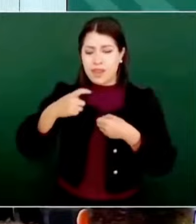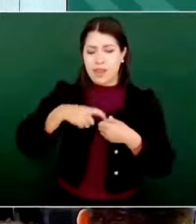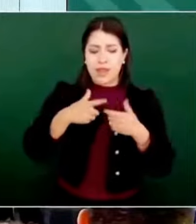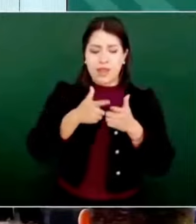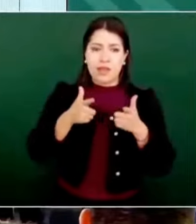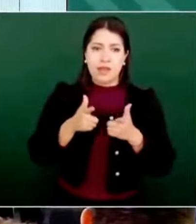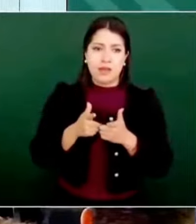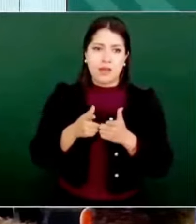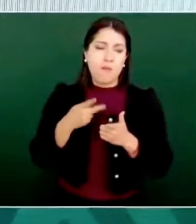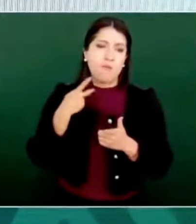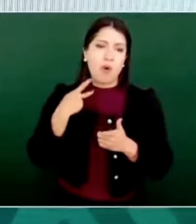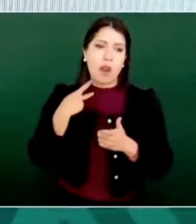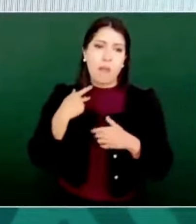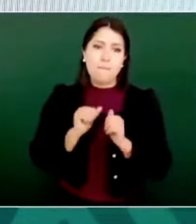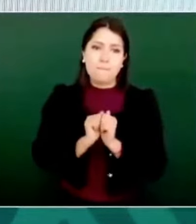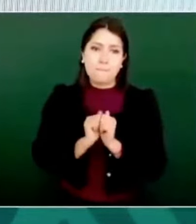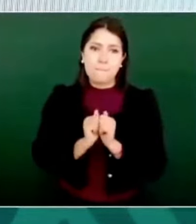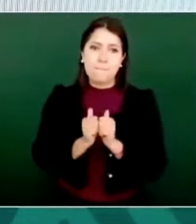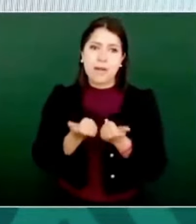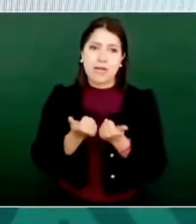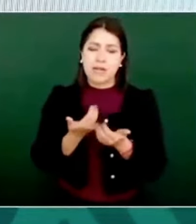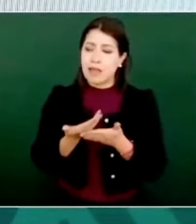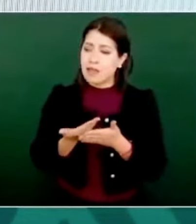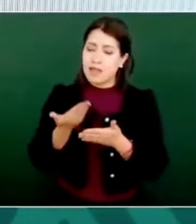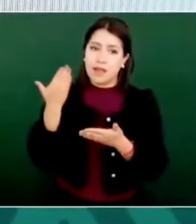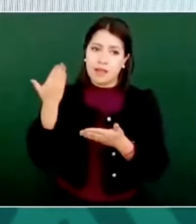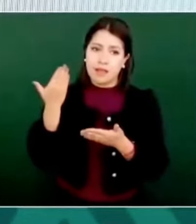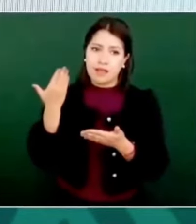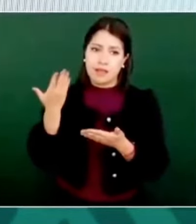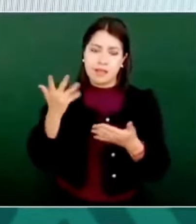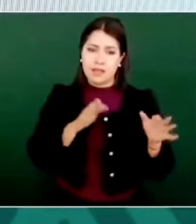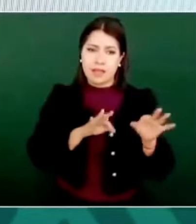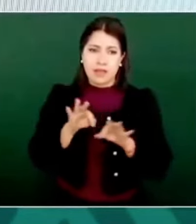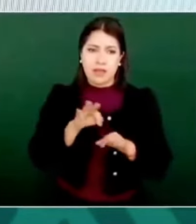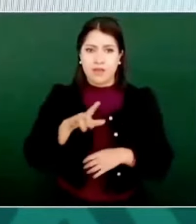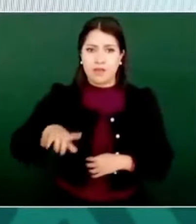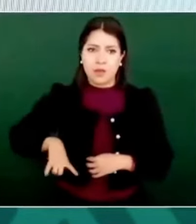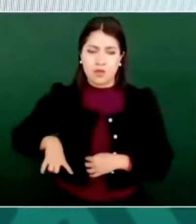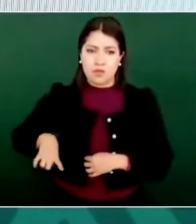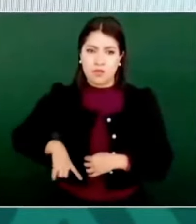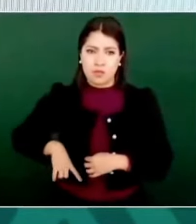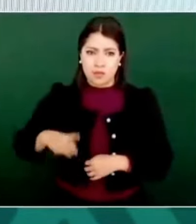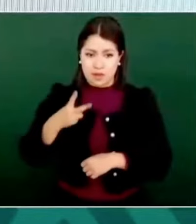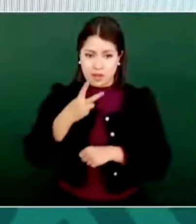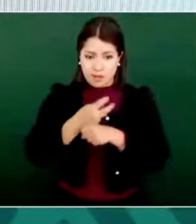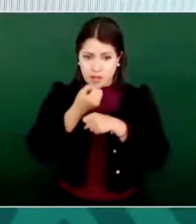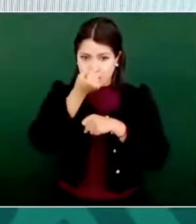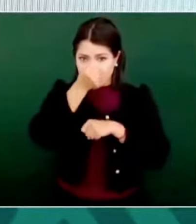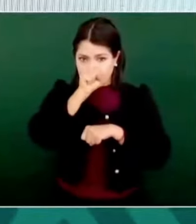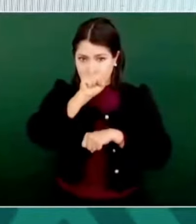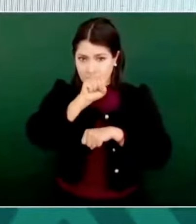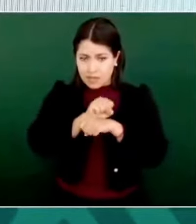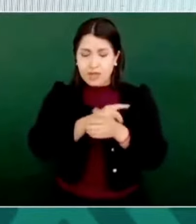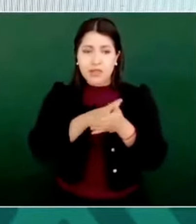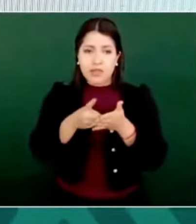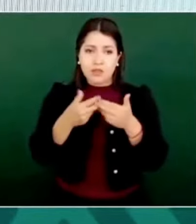Pero antes estaba en gobernación era la subsecretaria de derechos humanos